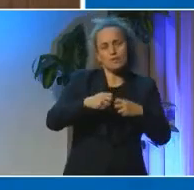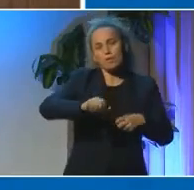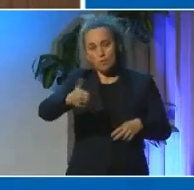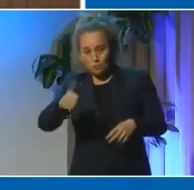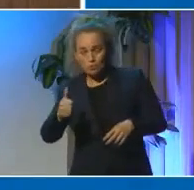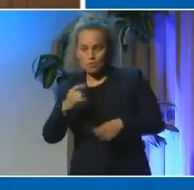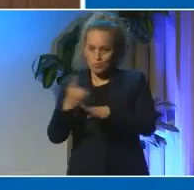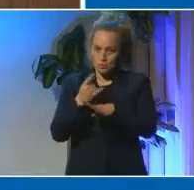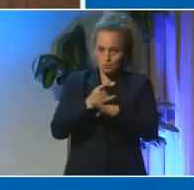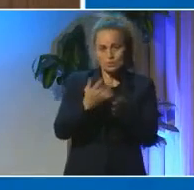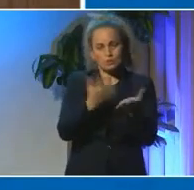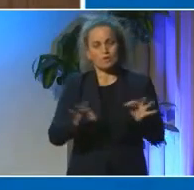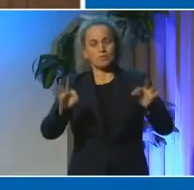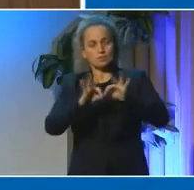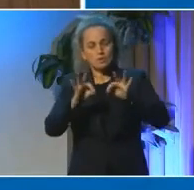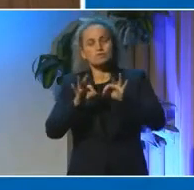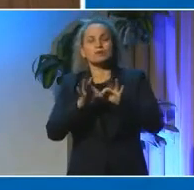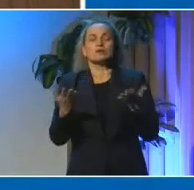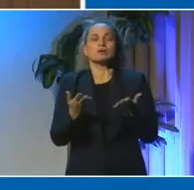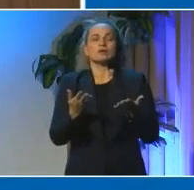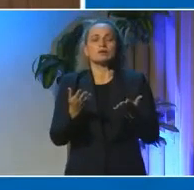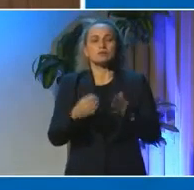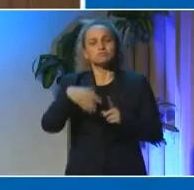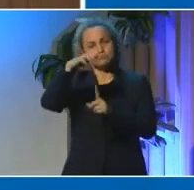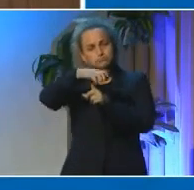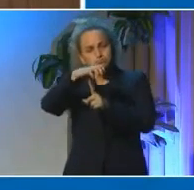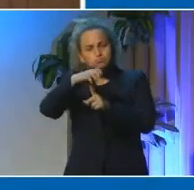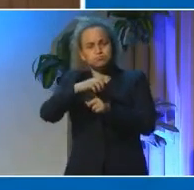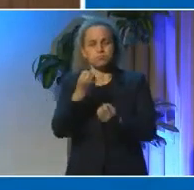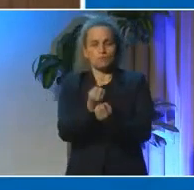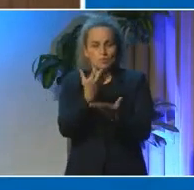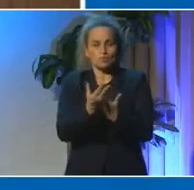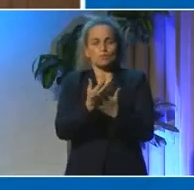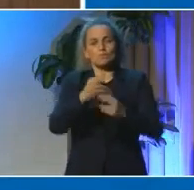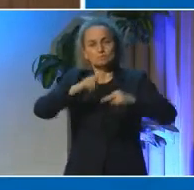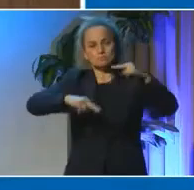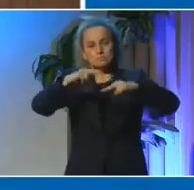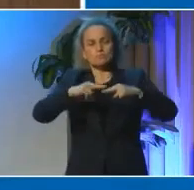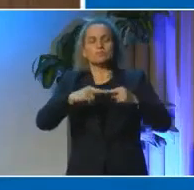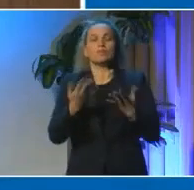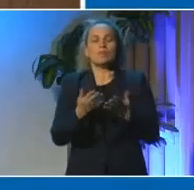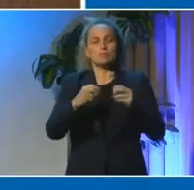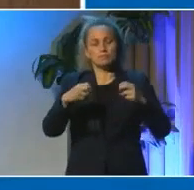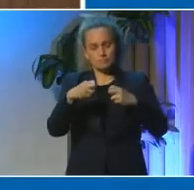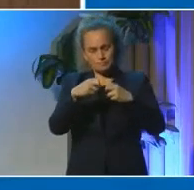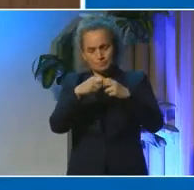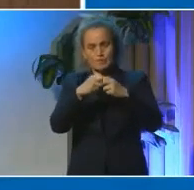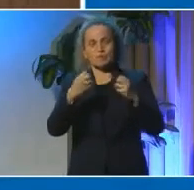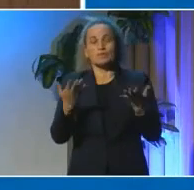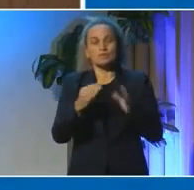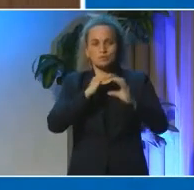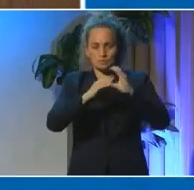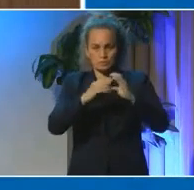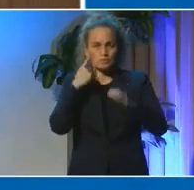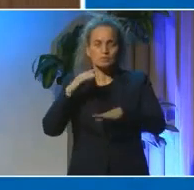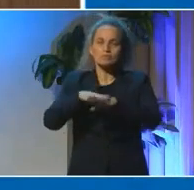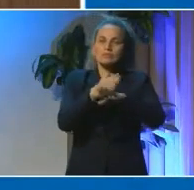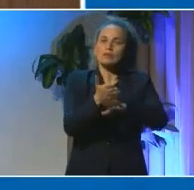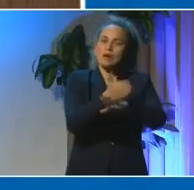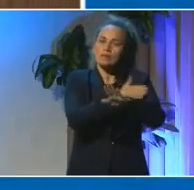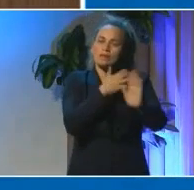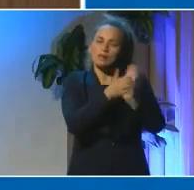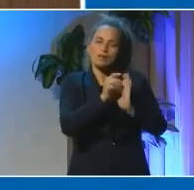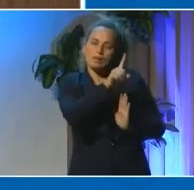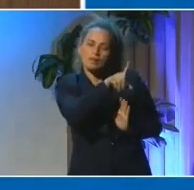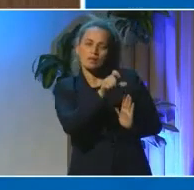también para sostener la operación de una de una antena en una infraestructura de telecomunicaciones Pero ahondando el punto de la pregunta que que nos